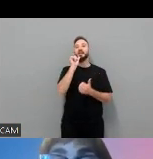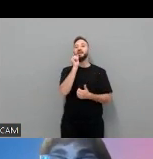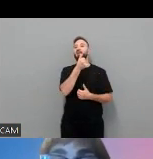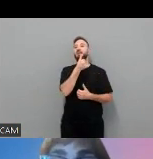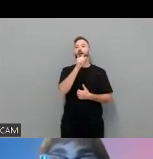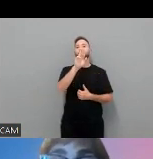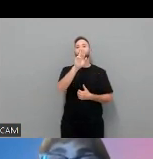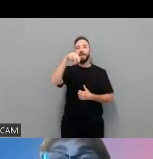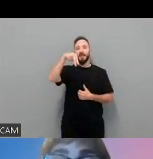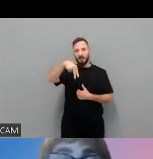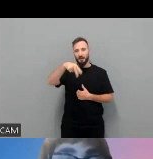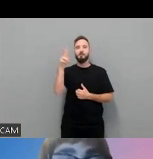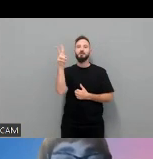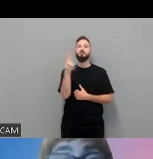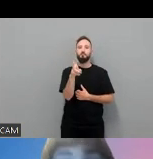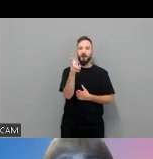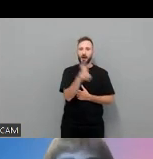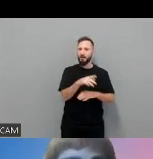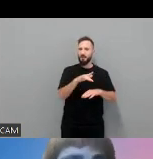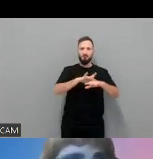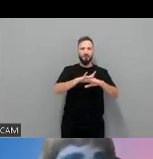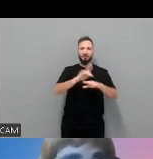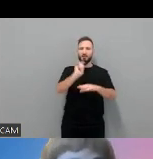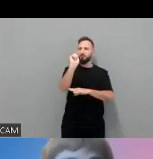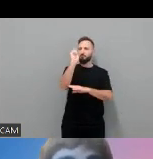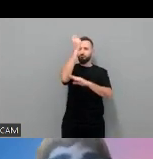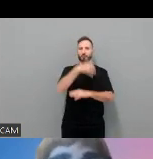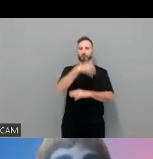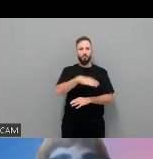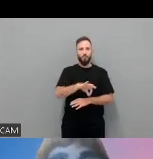sepáis que está muy digitalizado y es muy fácil de obtener, ¿vale?